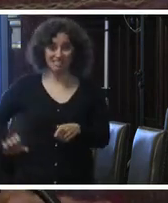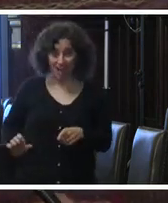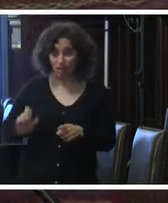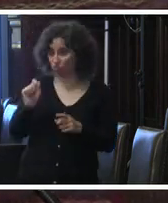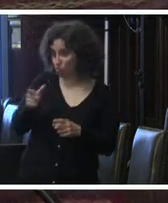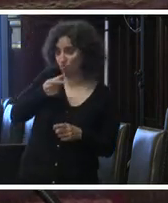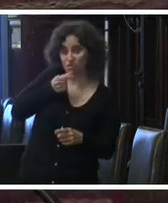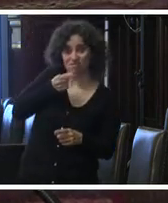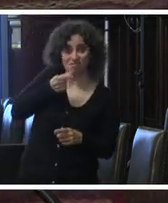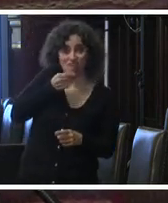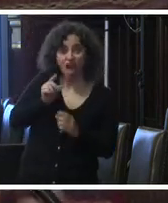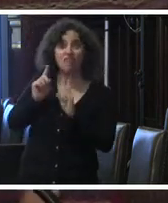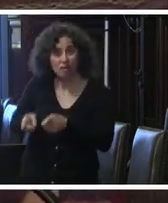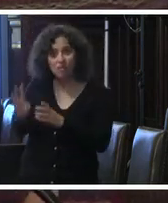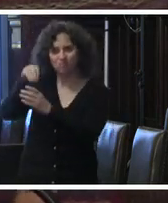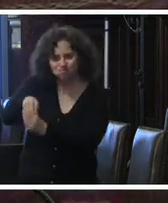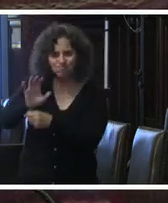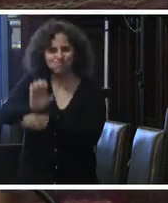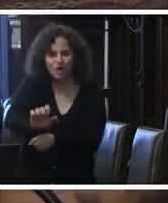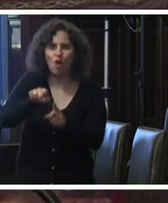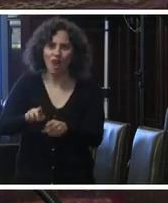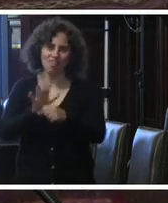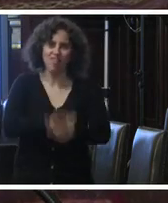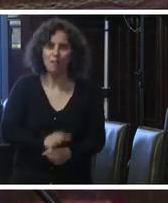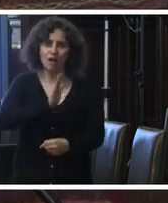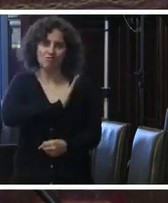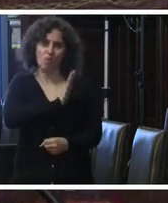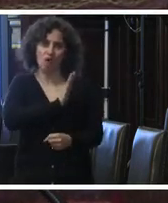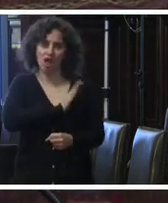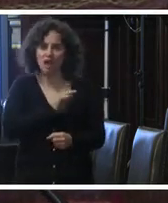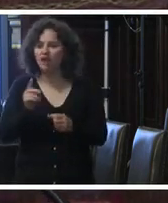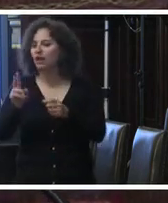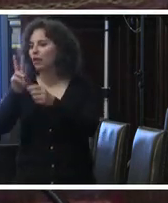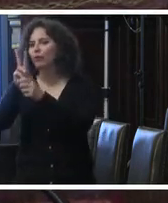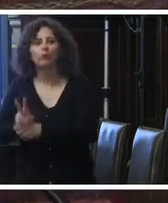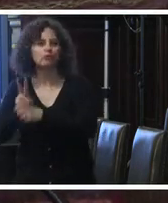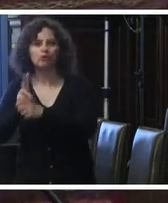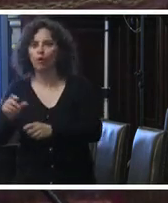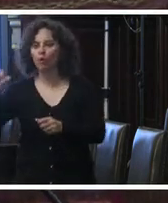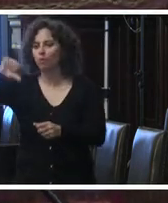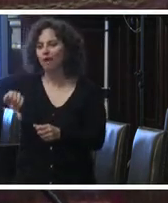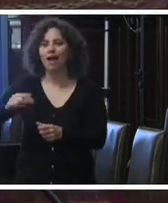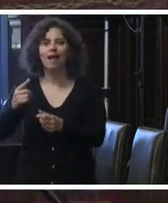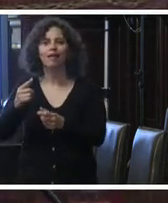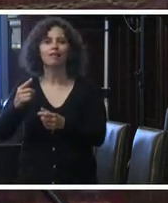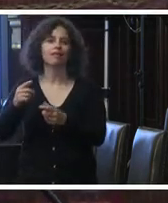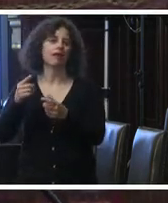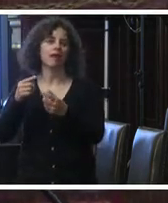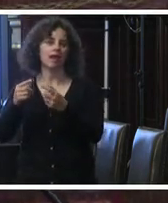fuerzas armadas, sus fuerzas policiales, del sistema de justicia con todo este uso arbitrario del sistema